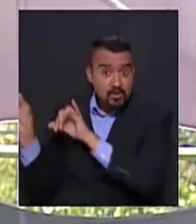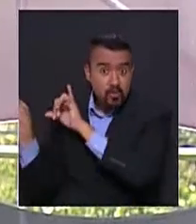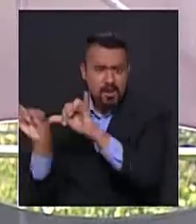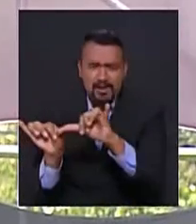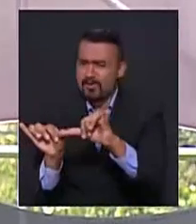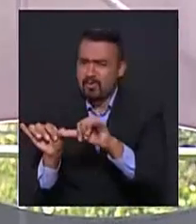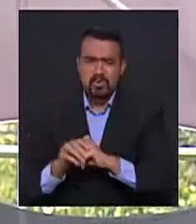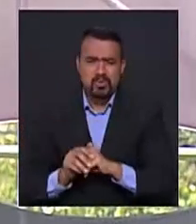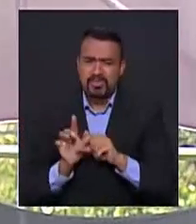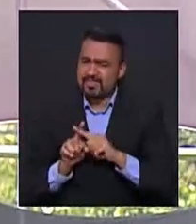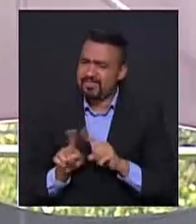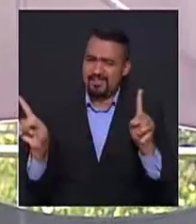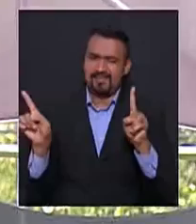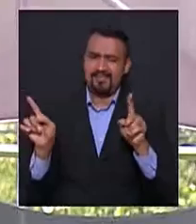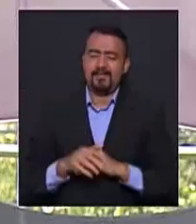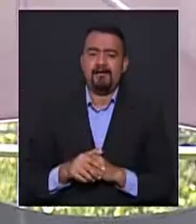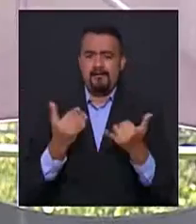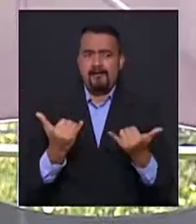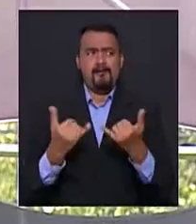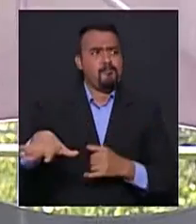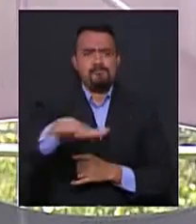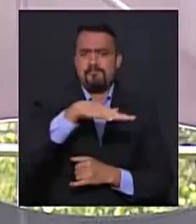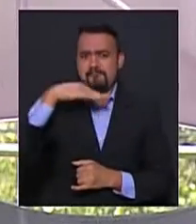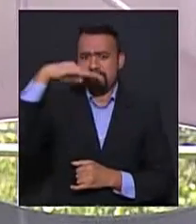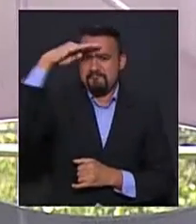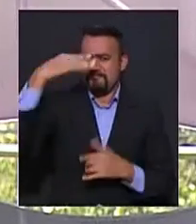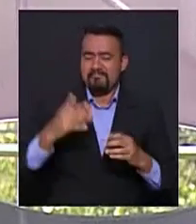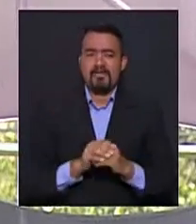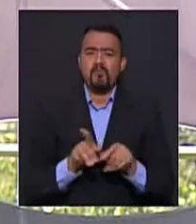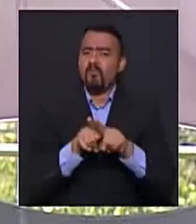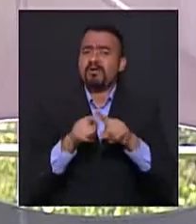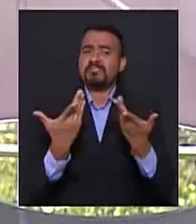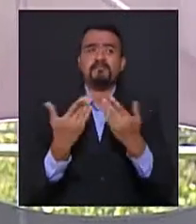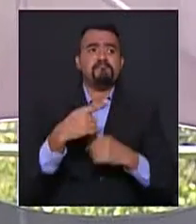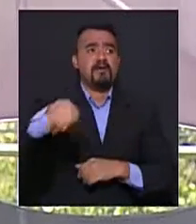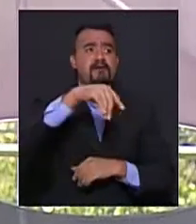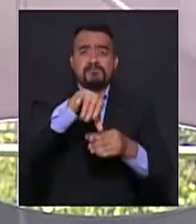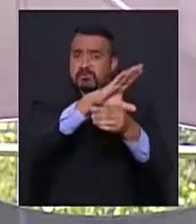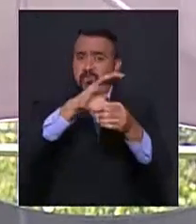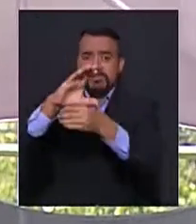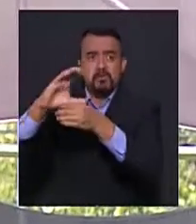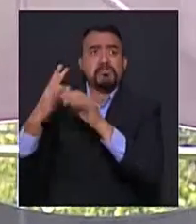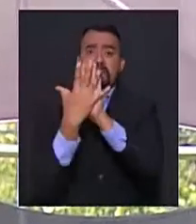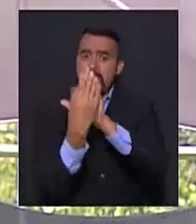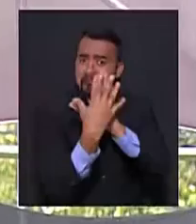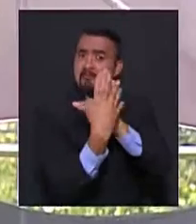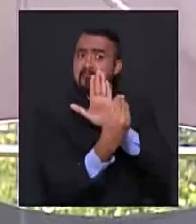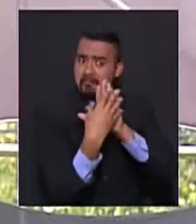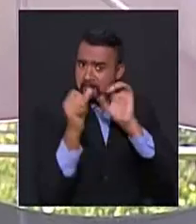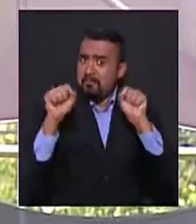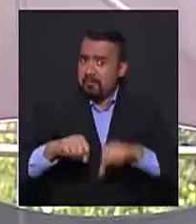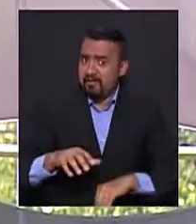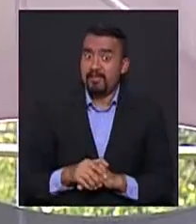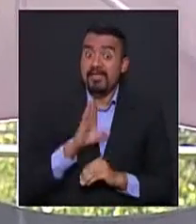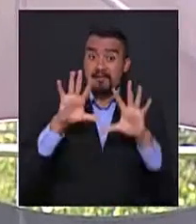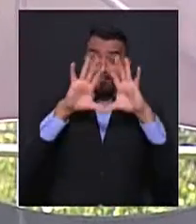hemos aprendido tanto que hoy además tenemos mucho por enseñar. Constantemente nos visitan de muchos